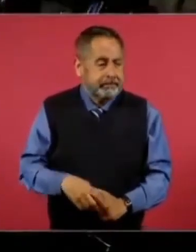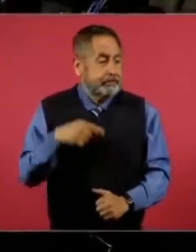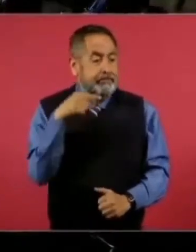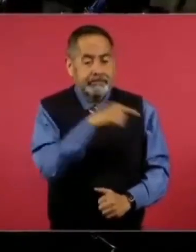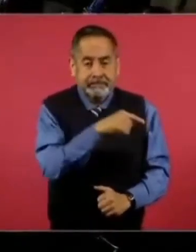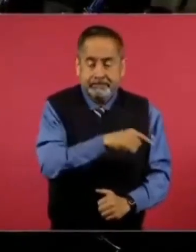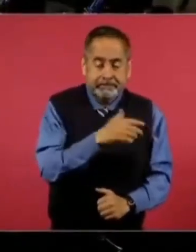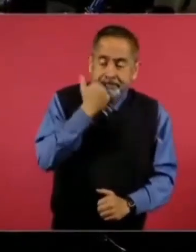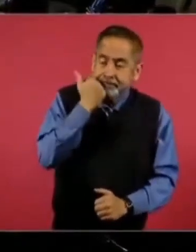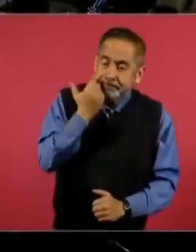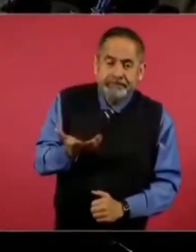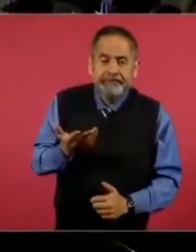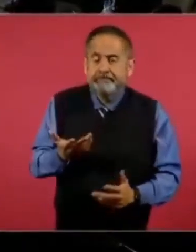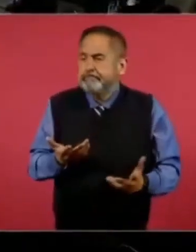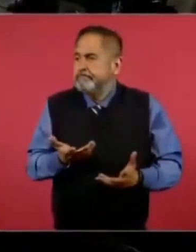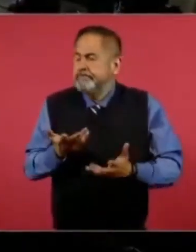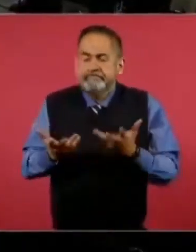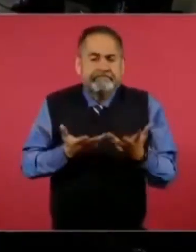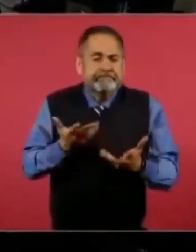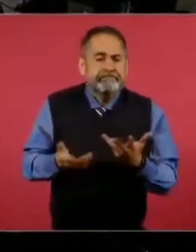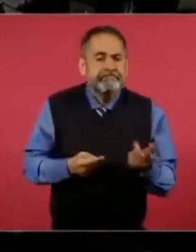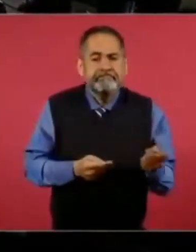intentar